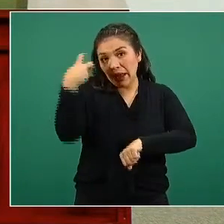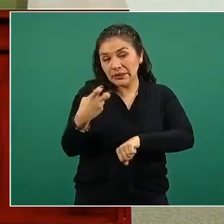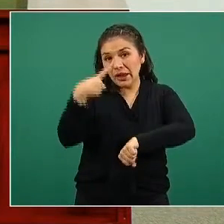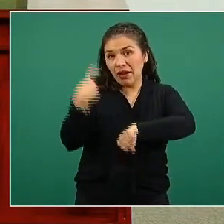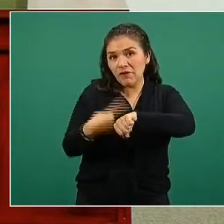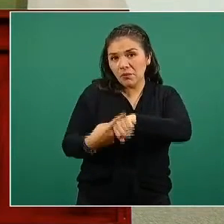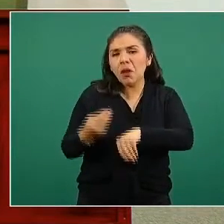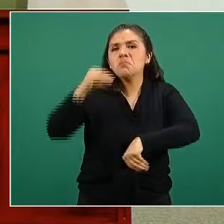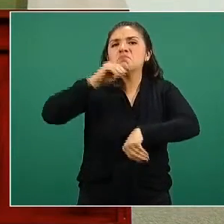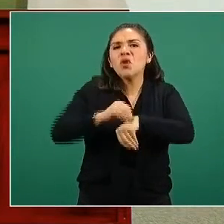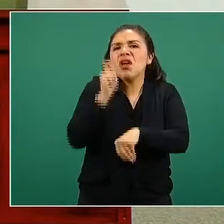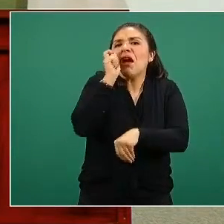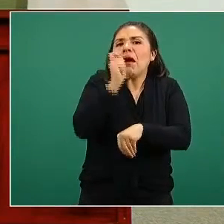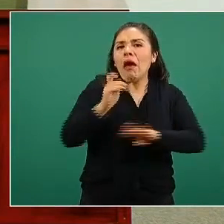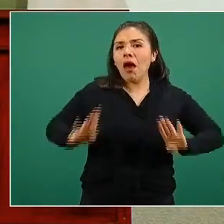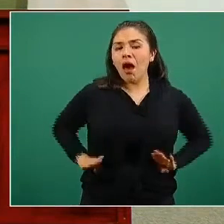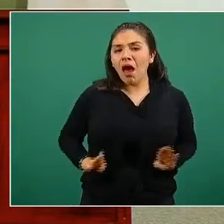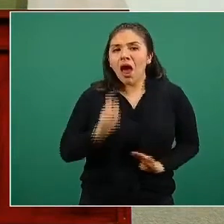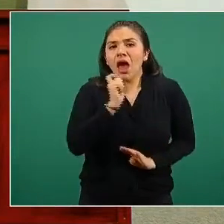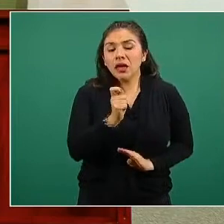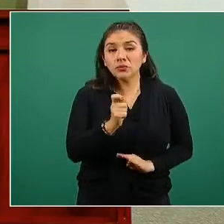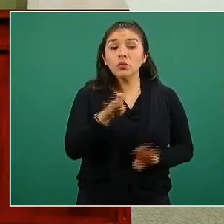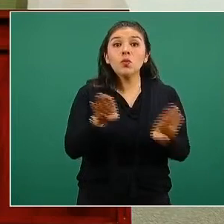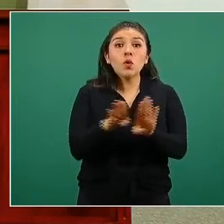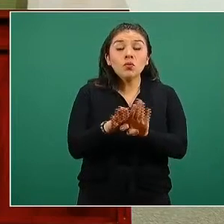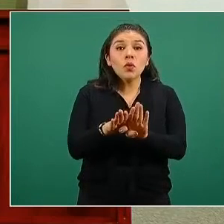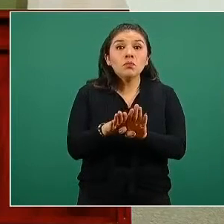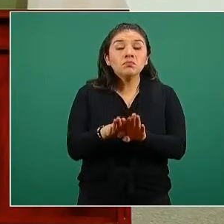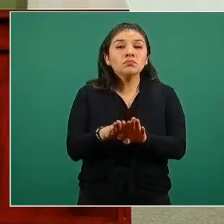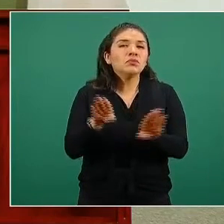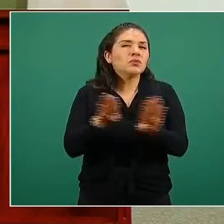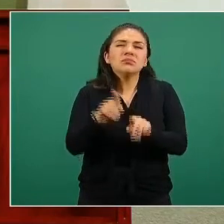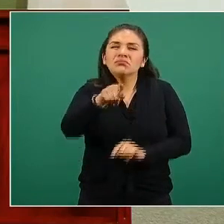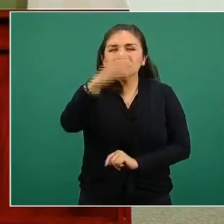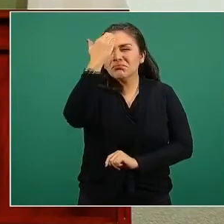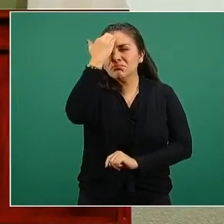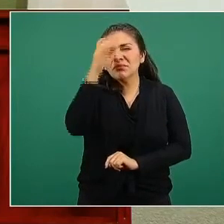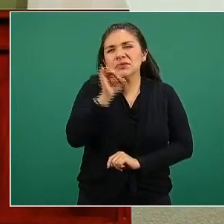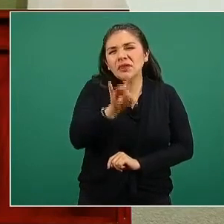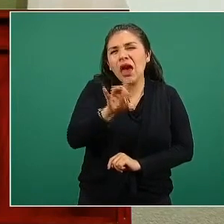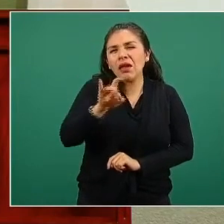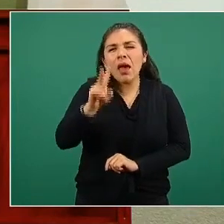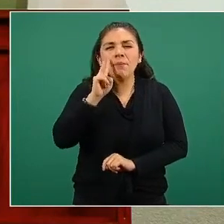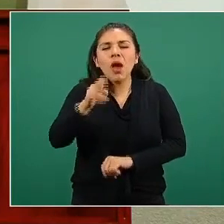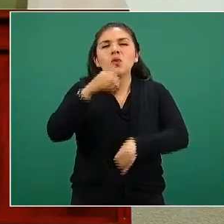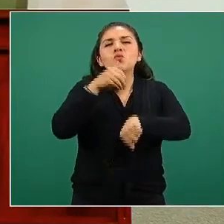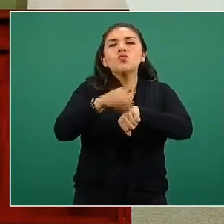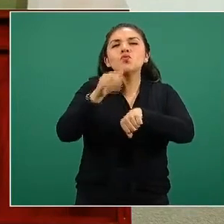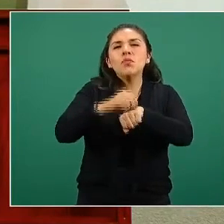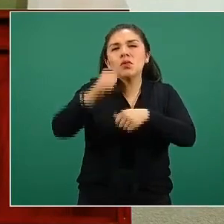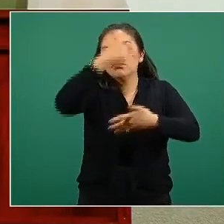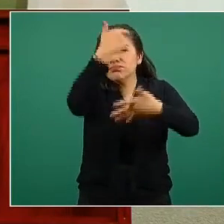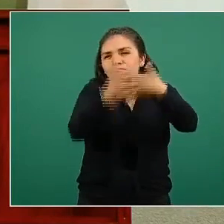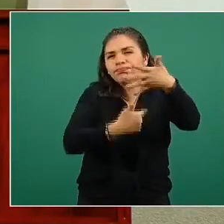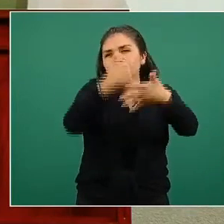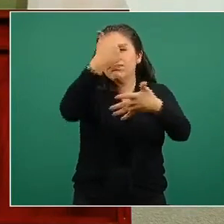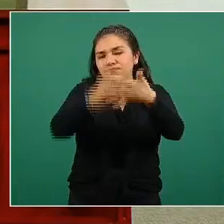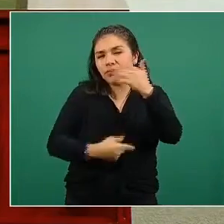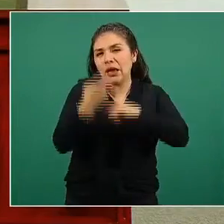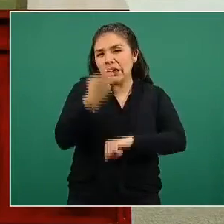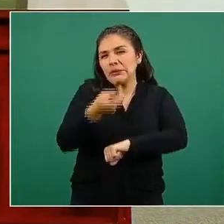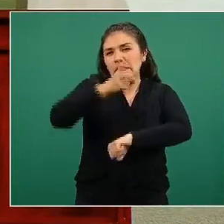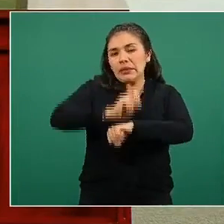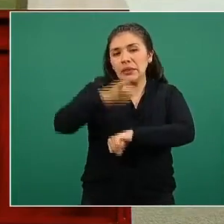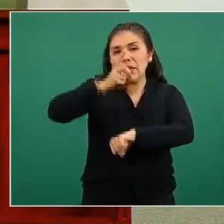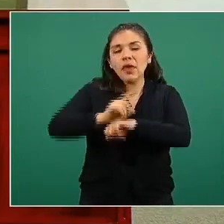como tal de la misma, los números que todos y todas esperan día con día y así también